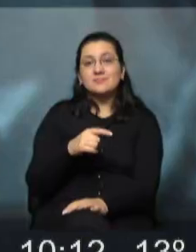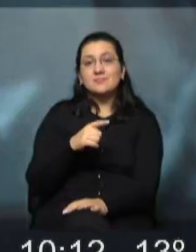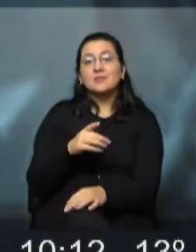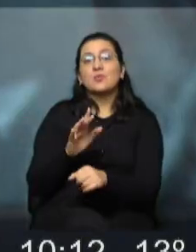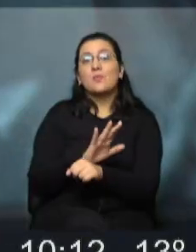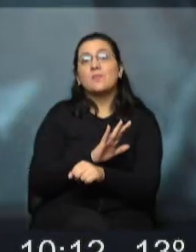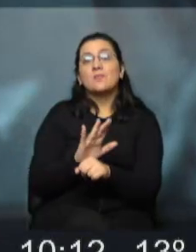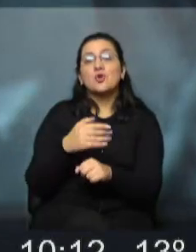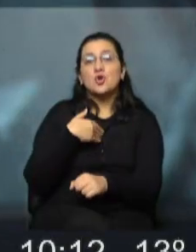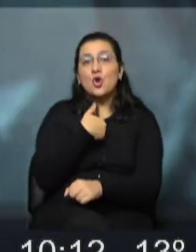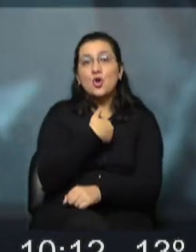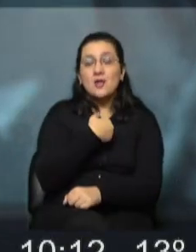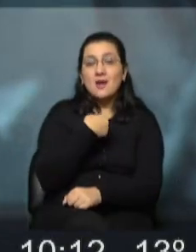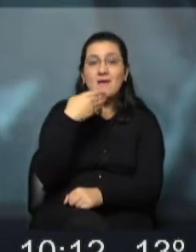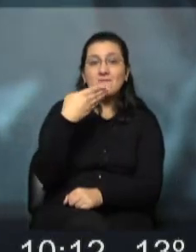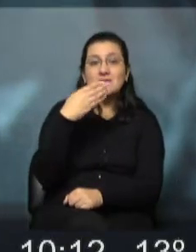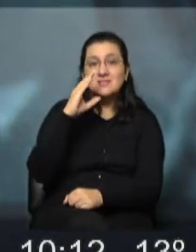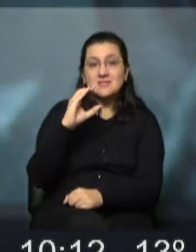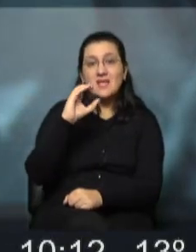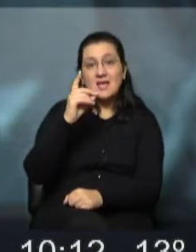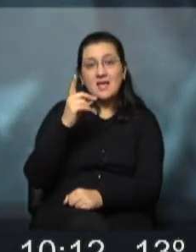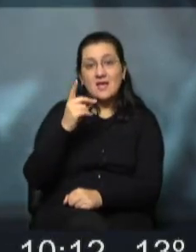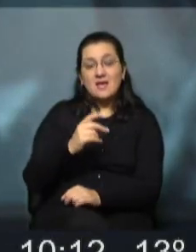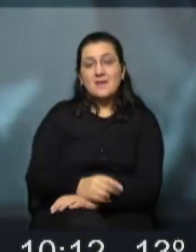BCG. Sí, es que para mí fue un mundo.